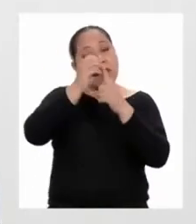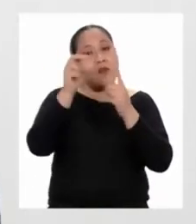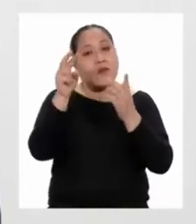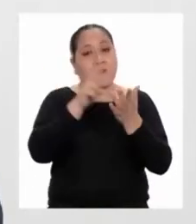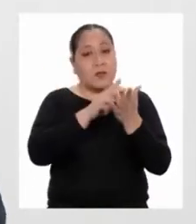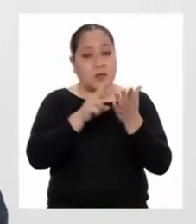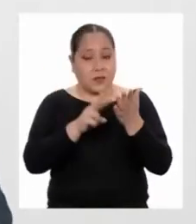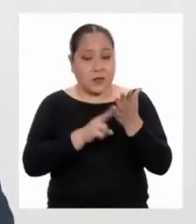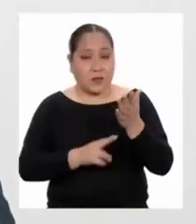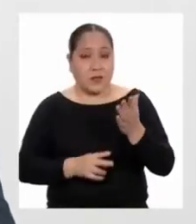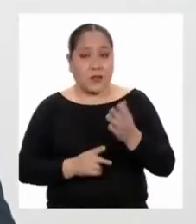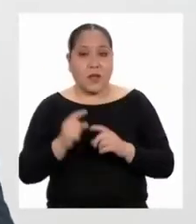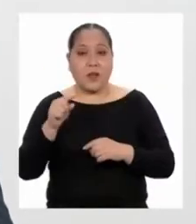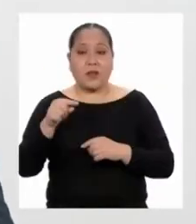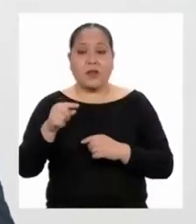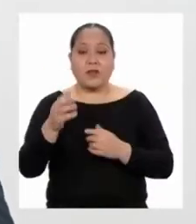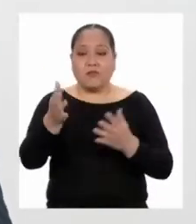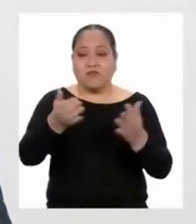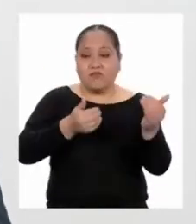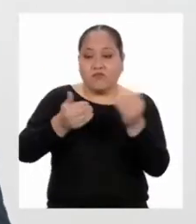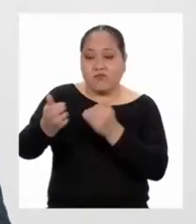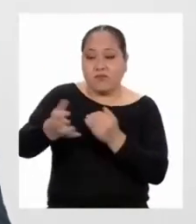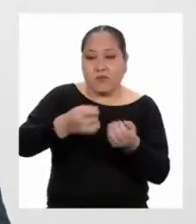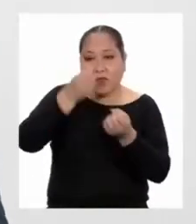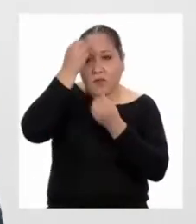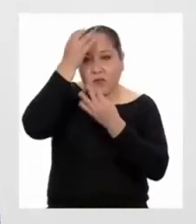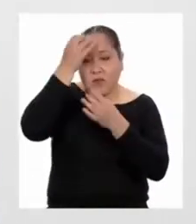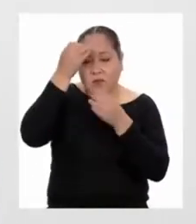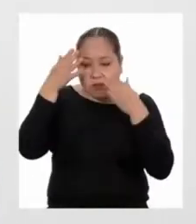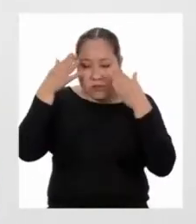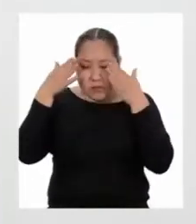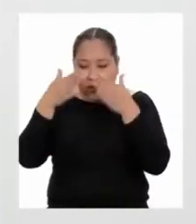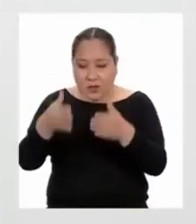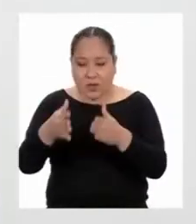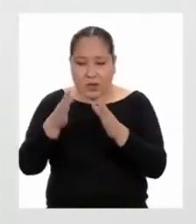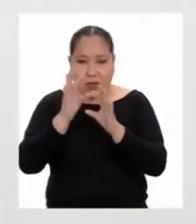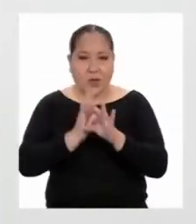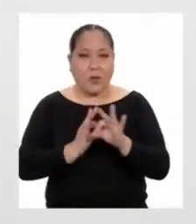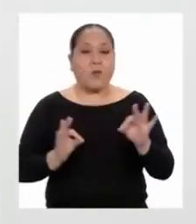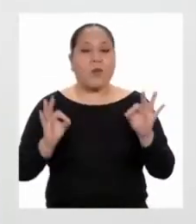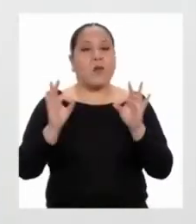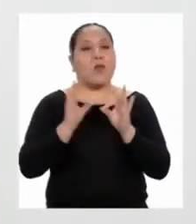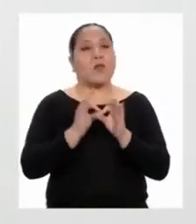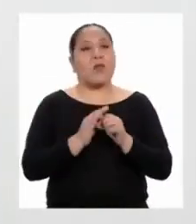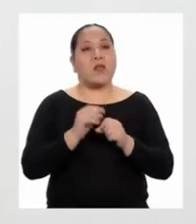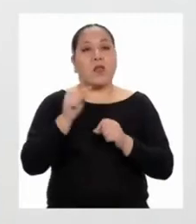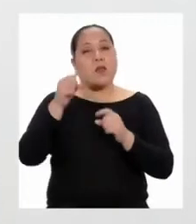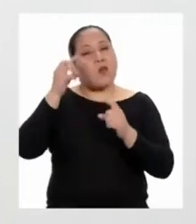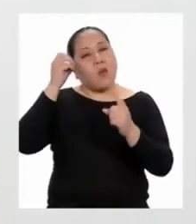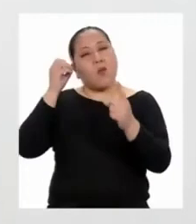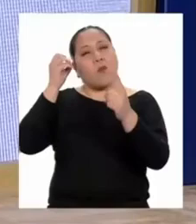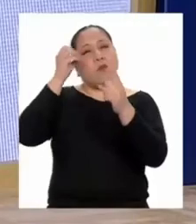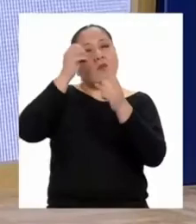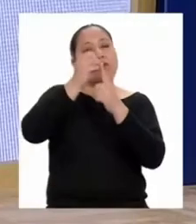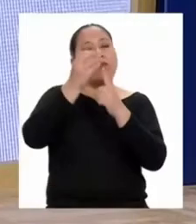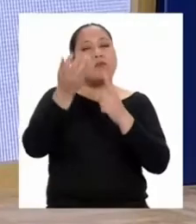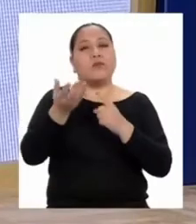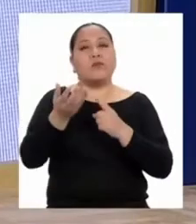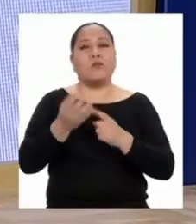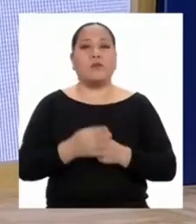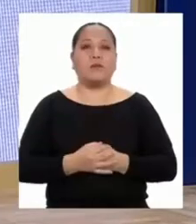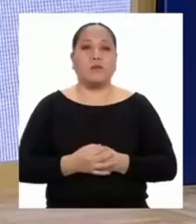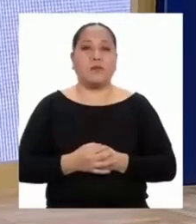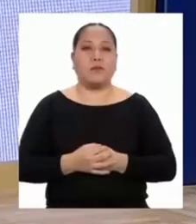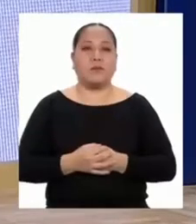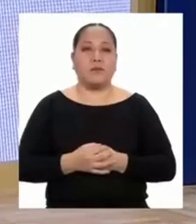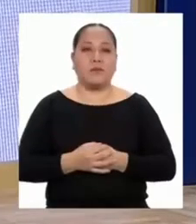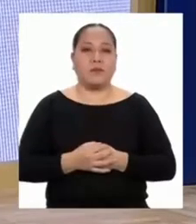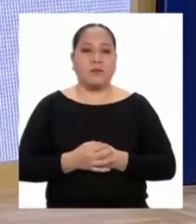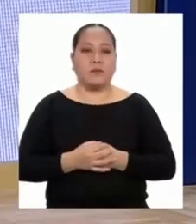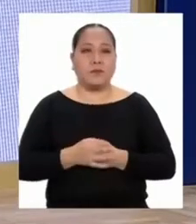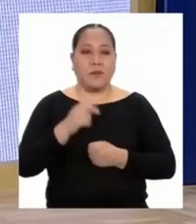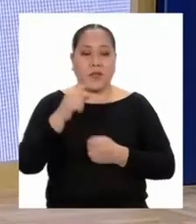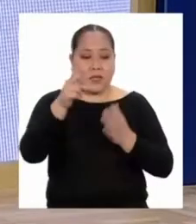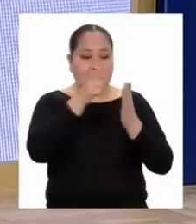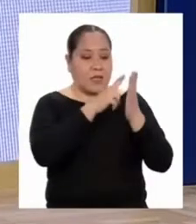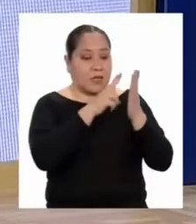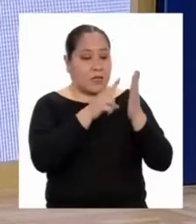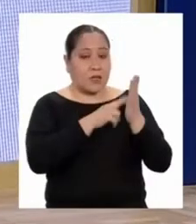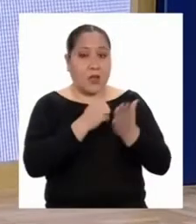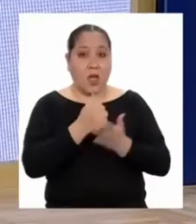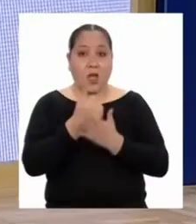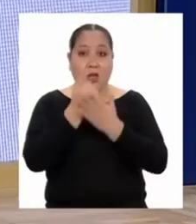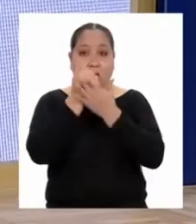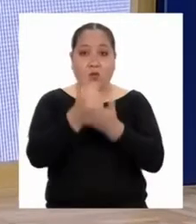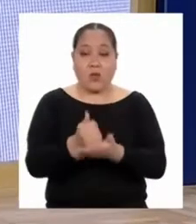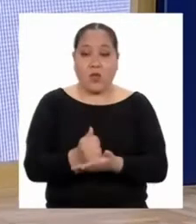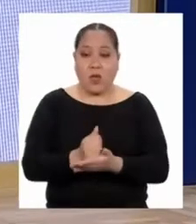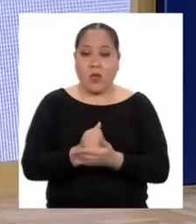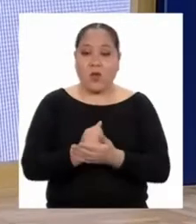lectura fue obtener información precisa y relevante, con el fin de... Pues la lectura nos servirá